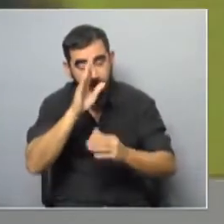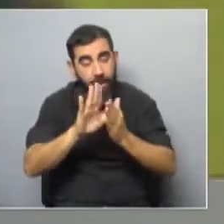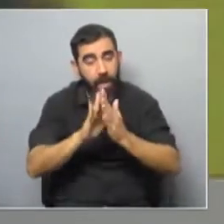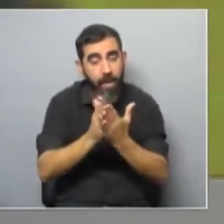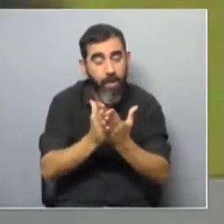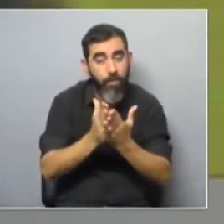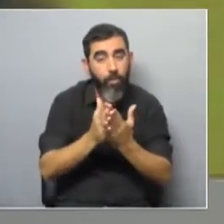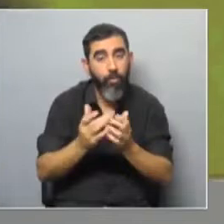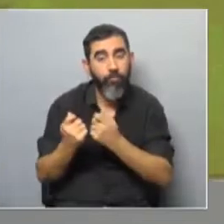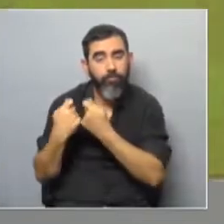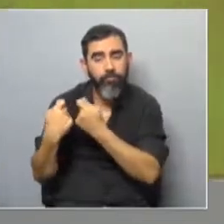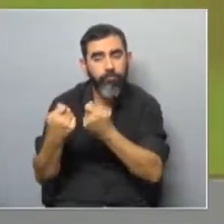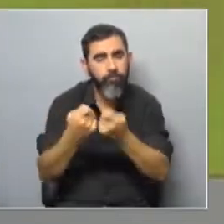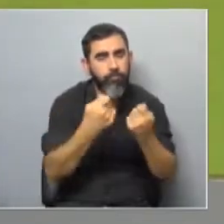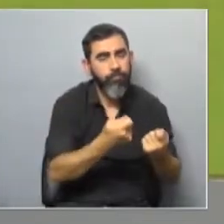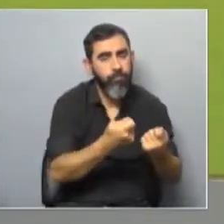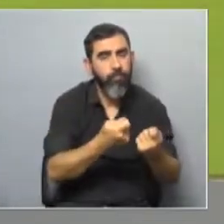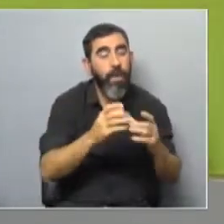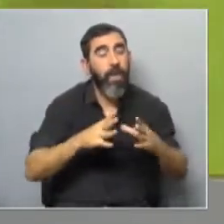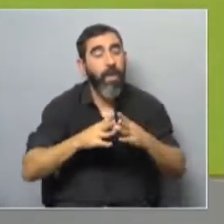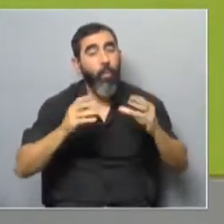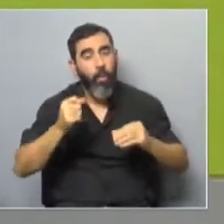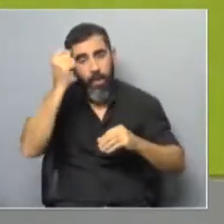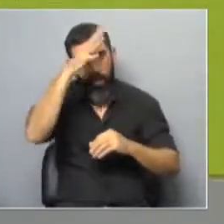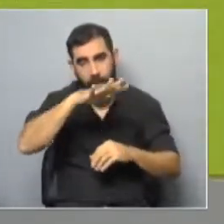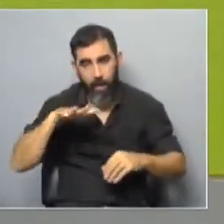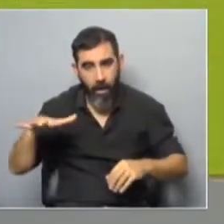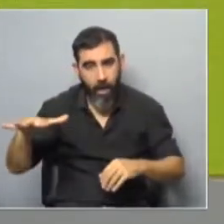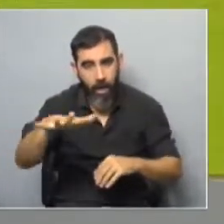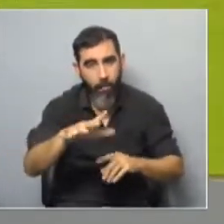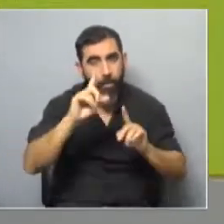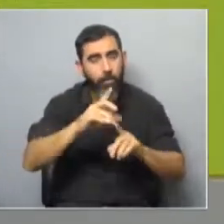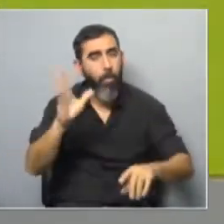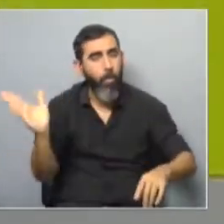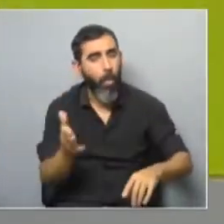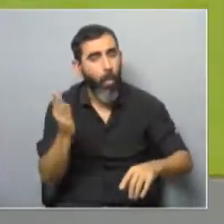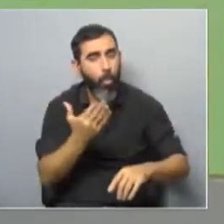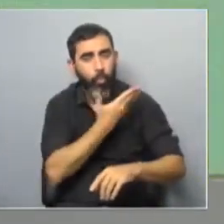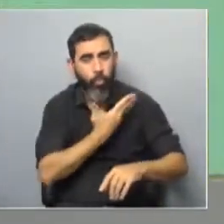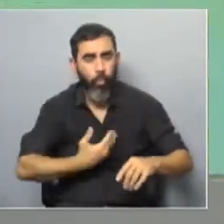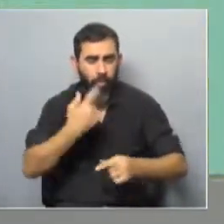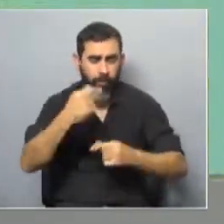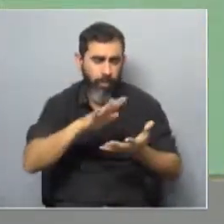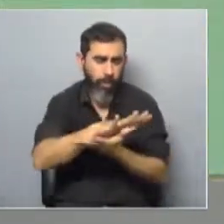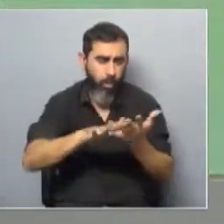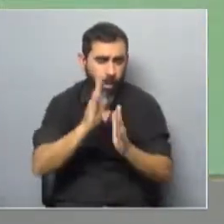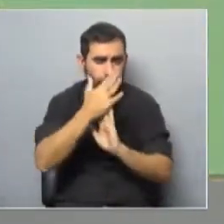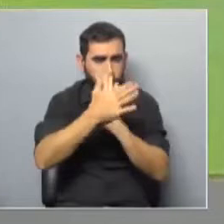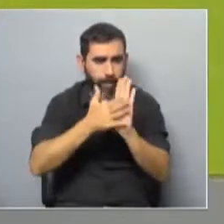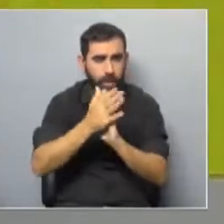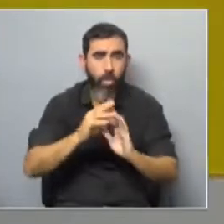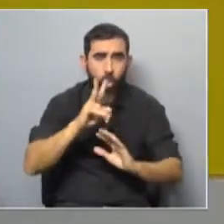de ruta fue entregado sobre todo a las escuelas rurales, también a productores en distintos puntos del país. Se